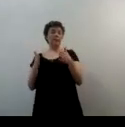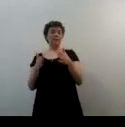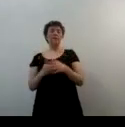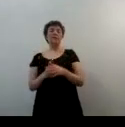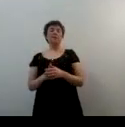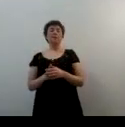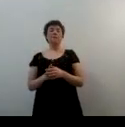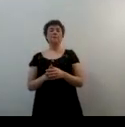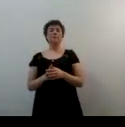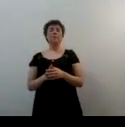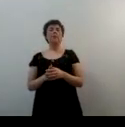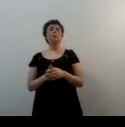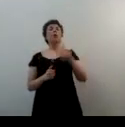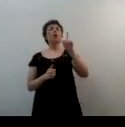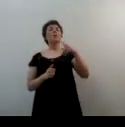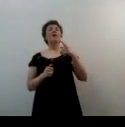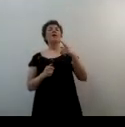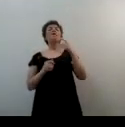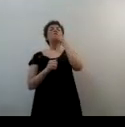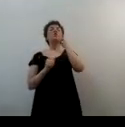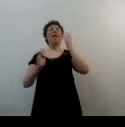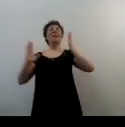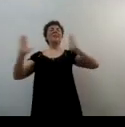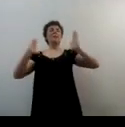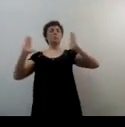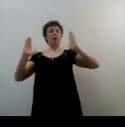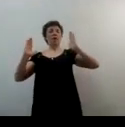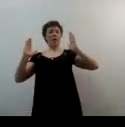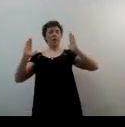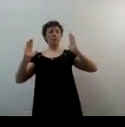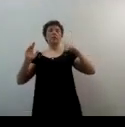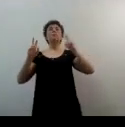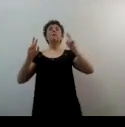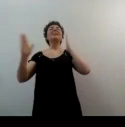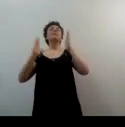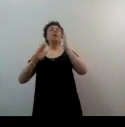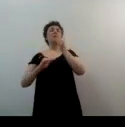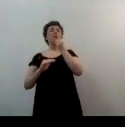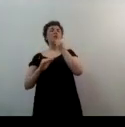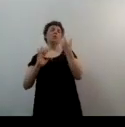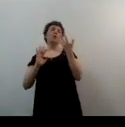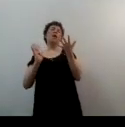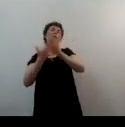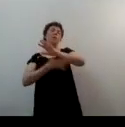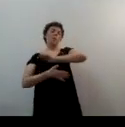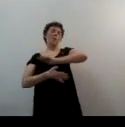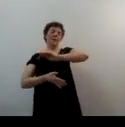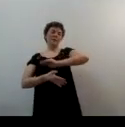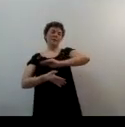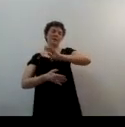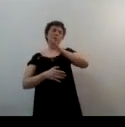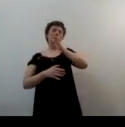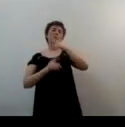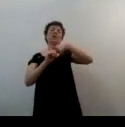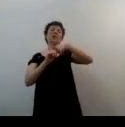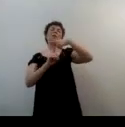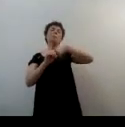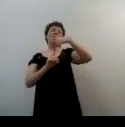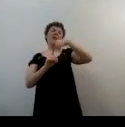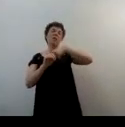pero también que sea de temporada de consumo. Y bueno, lo de las temporadas de consumo está cambiando bastante por la temperatura, ni más ni